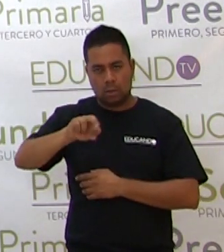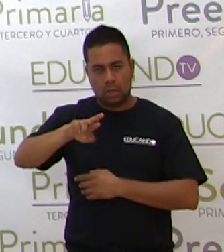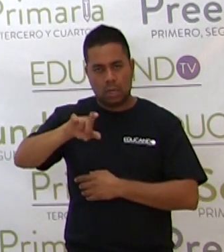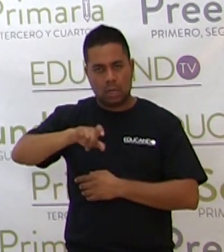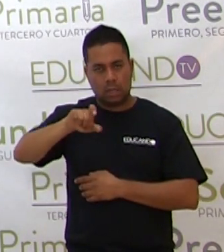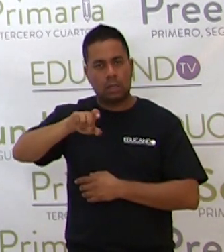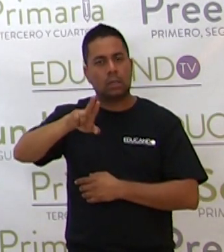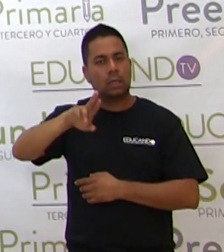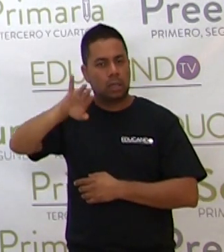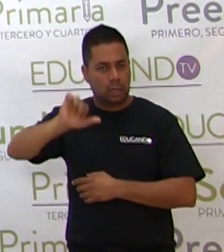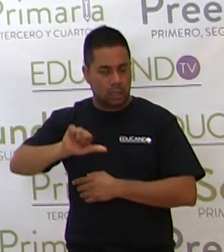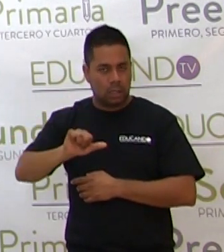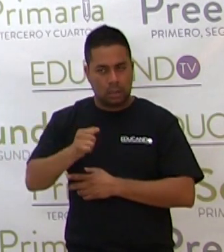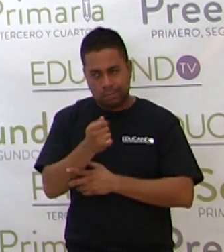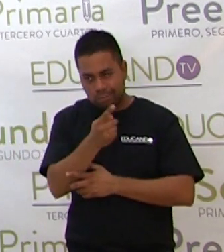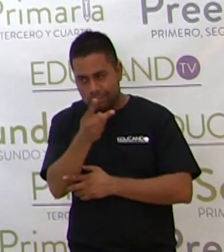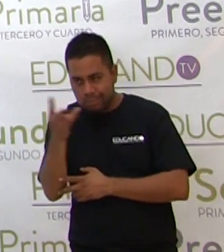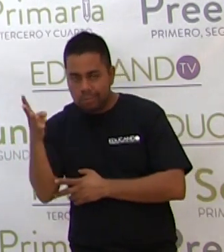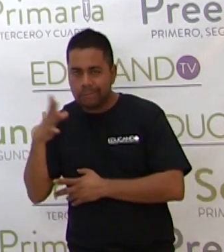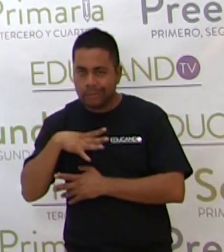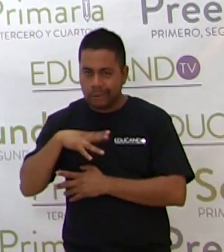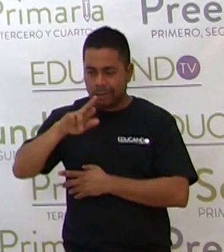y algunas repúblicas